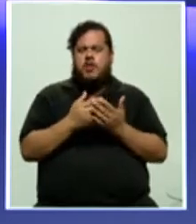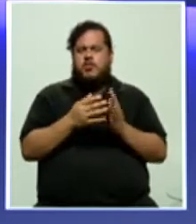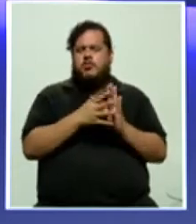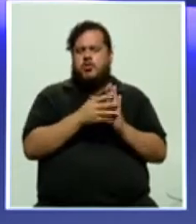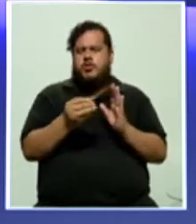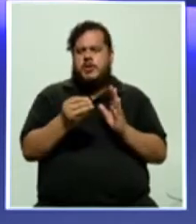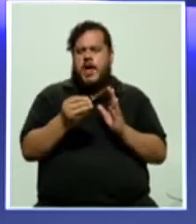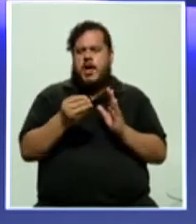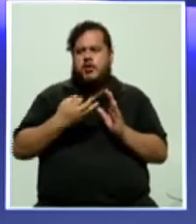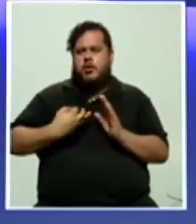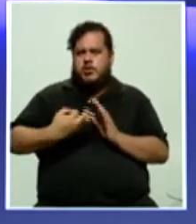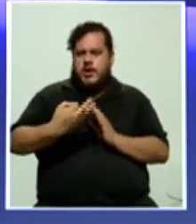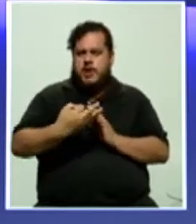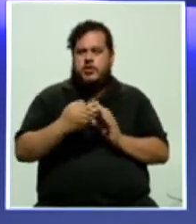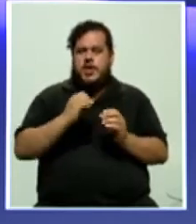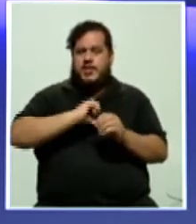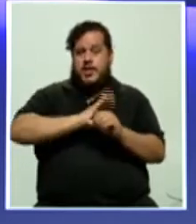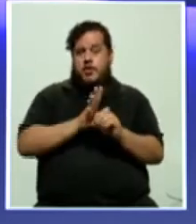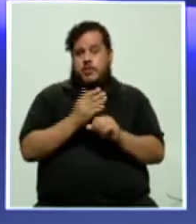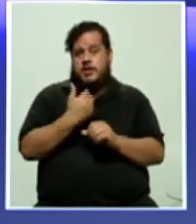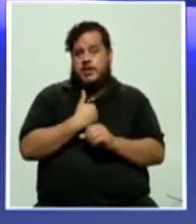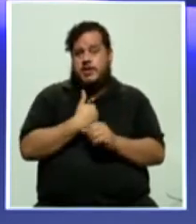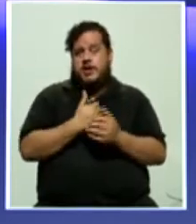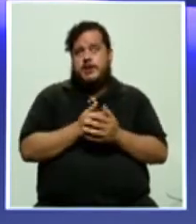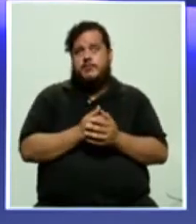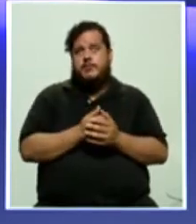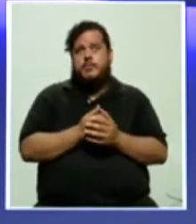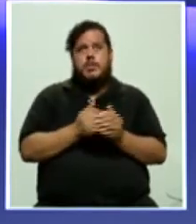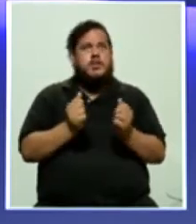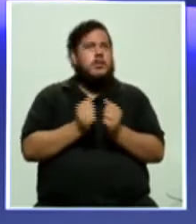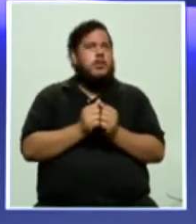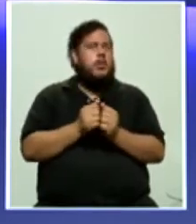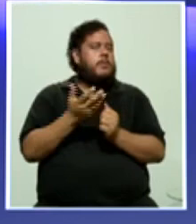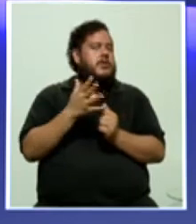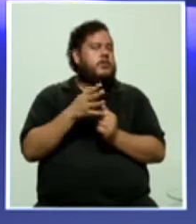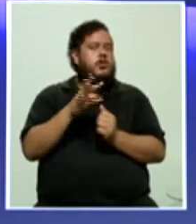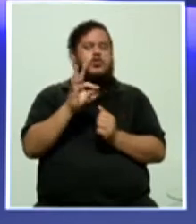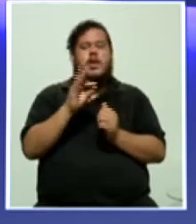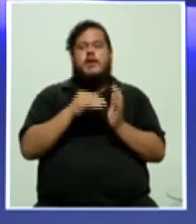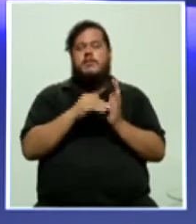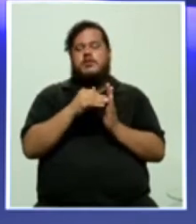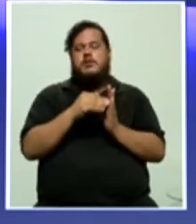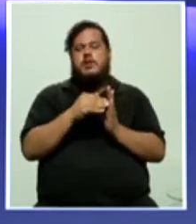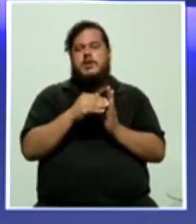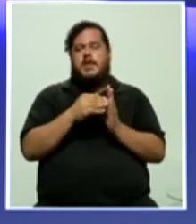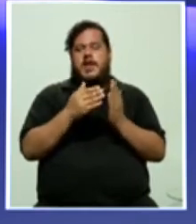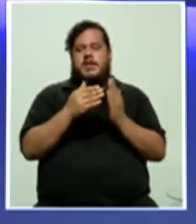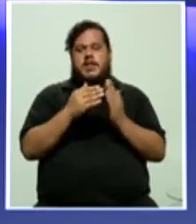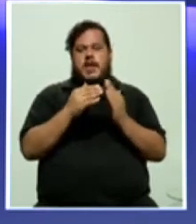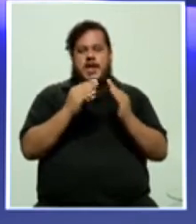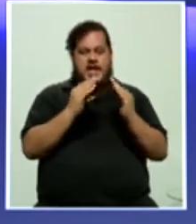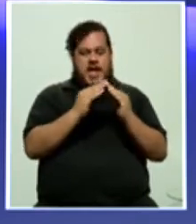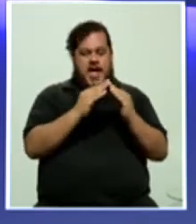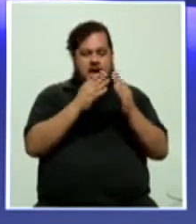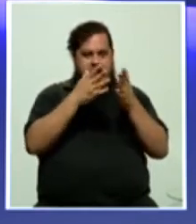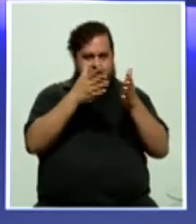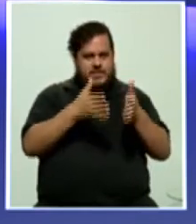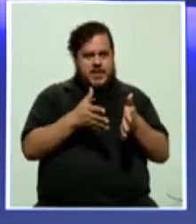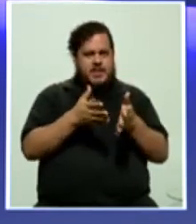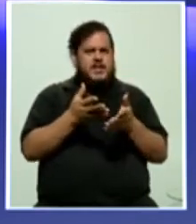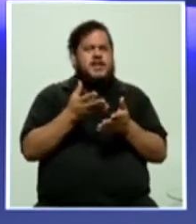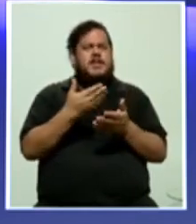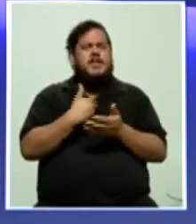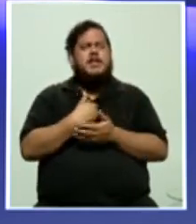diarios de COVID que tenía. Con prácticamente 9 millones de habitantes, tenían casi 450.000